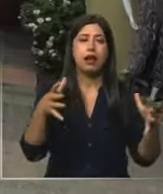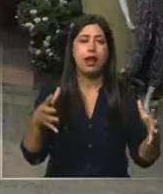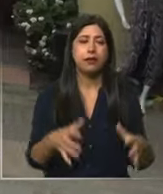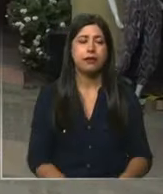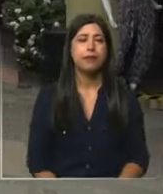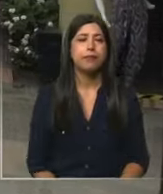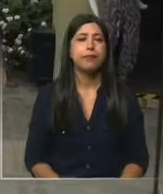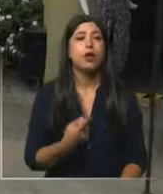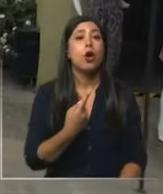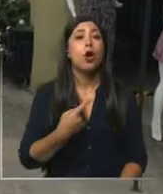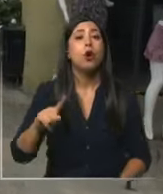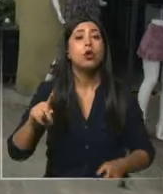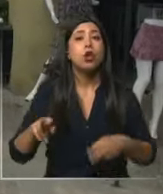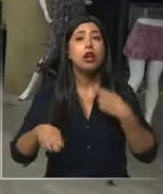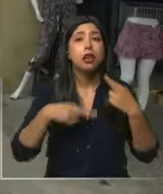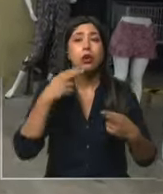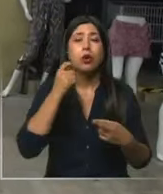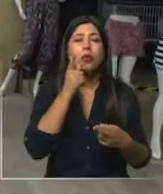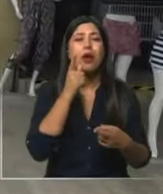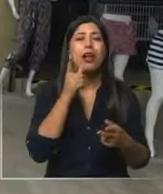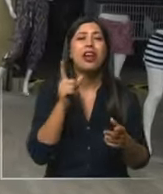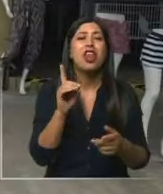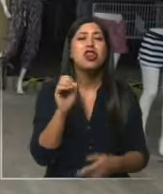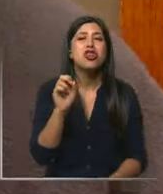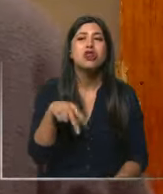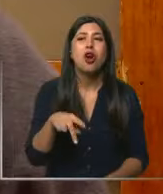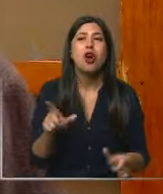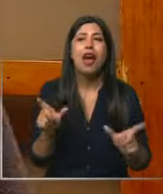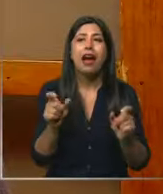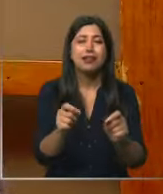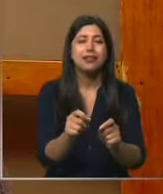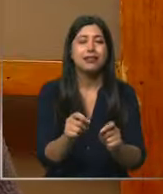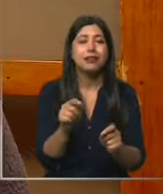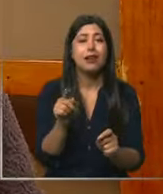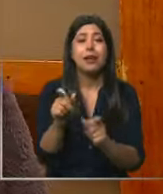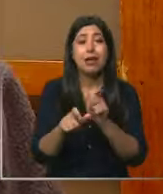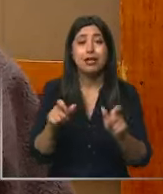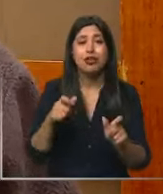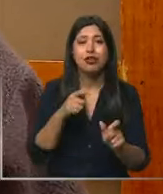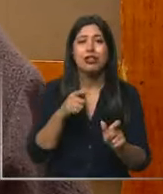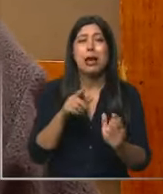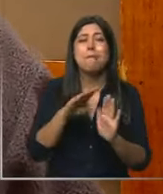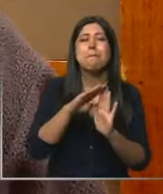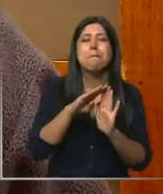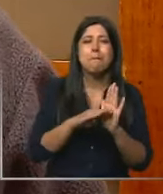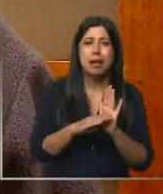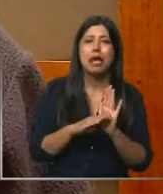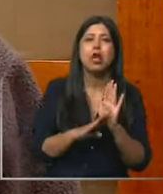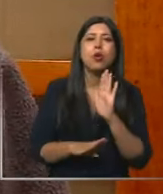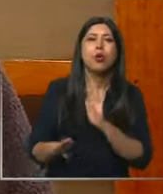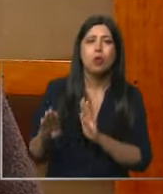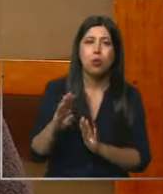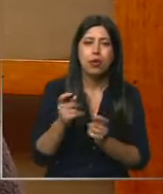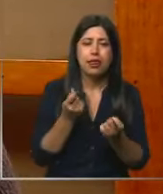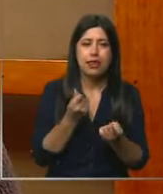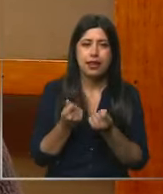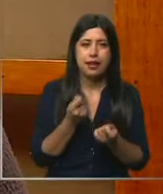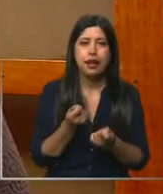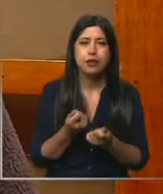que tiene menú es Don Cangrejo. Nosotros igual hemos visto que la gente igual prefiere gastar un poquito menos, quizás cuidar su